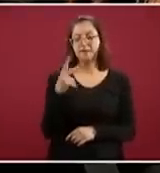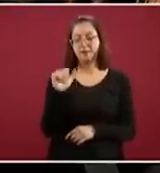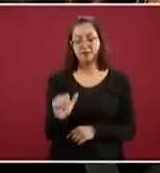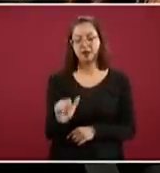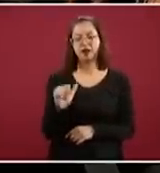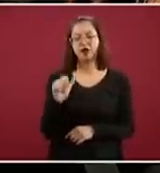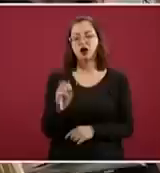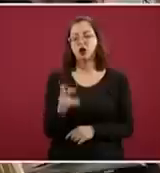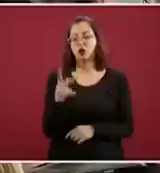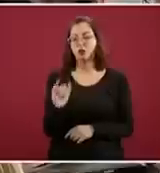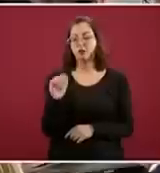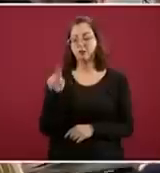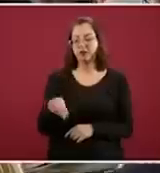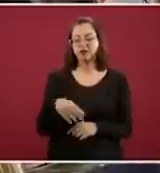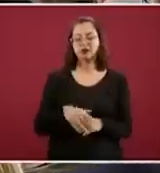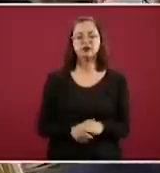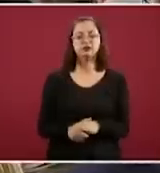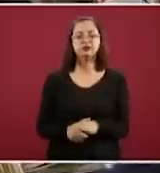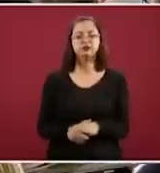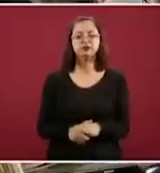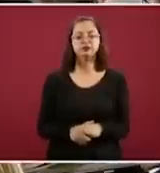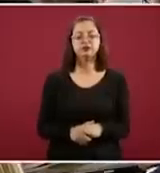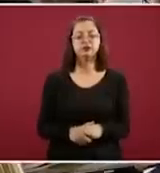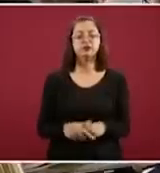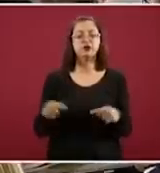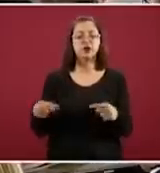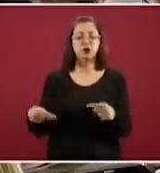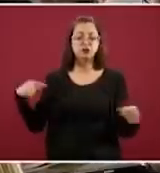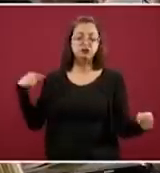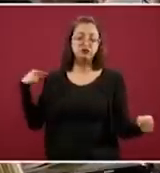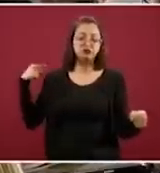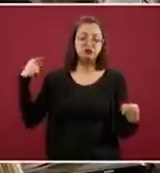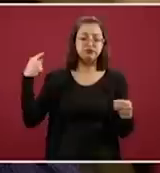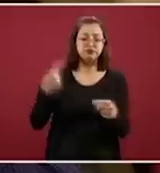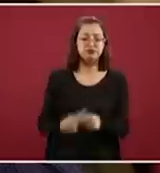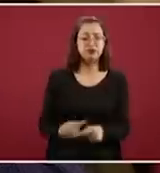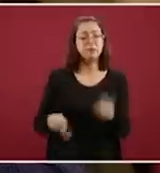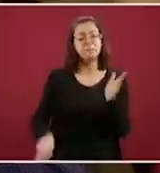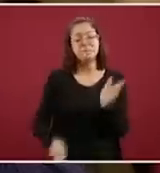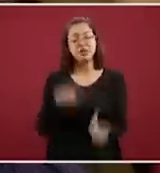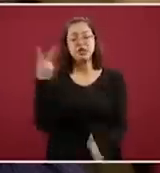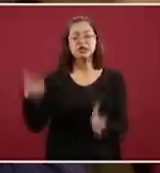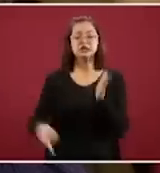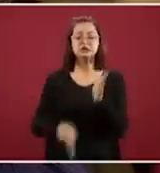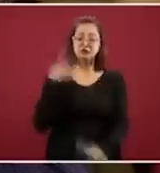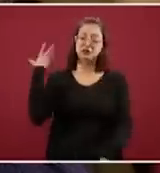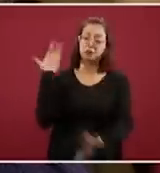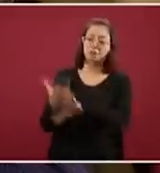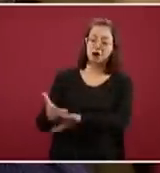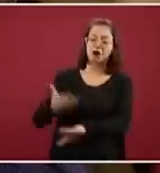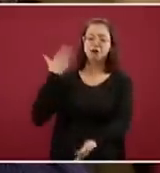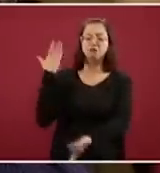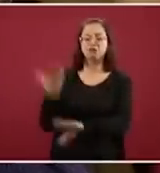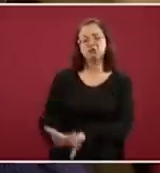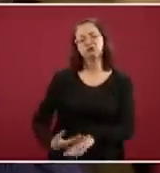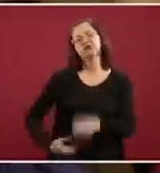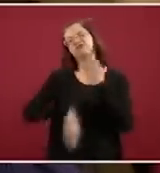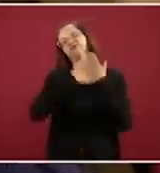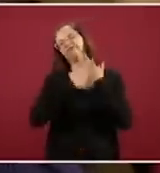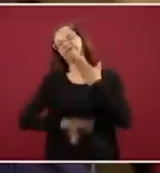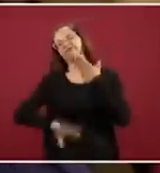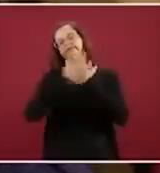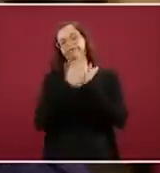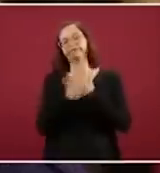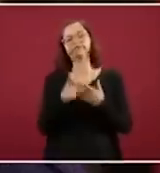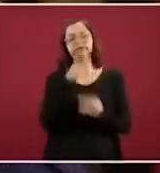Opín. Desde ese tiempo hemos sido acosados y amenazados por gente